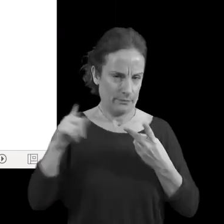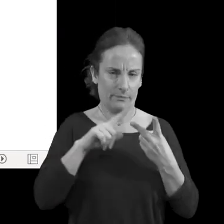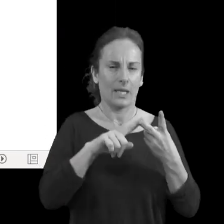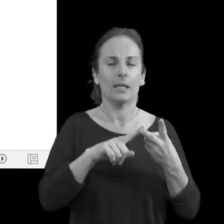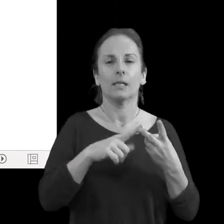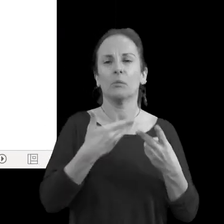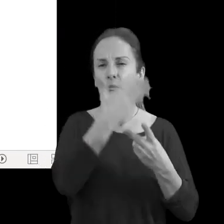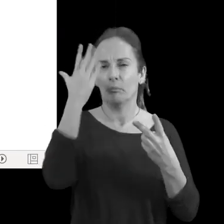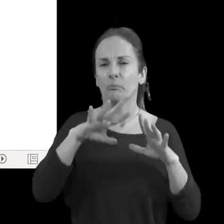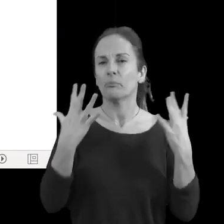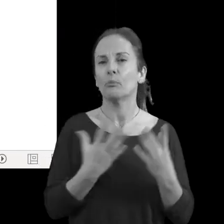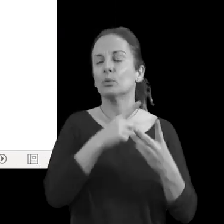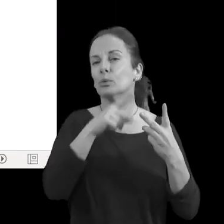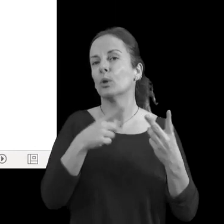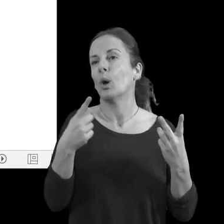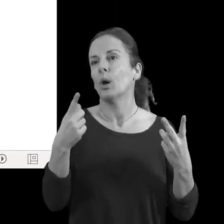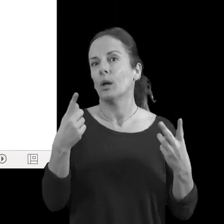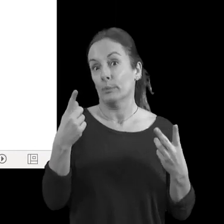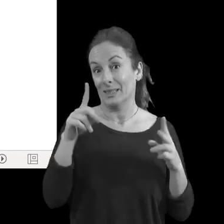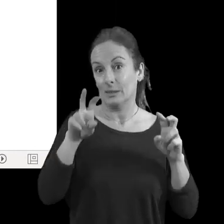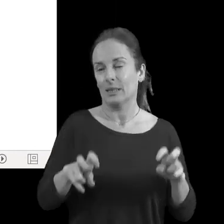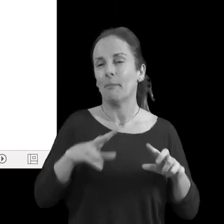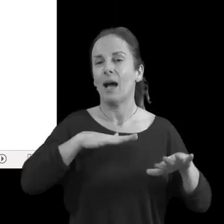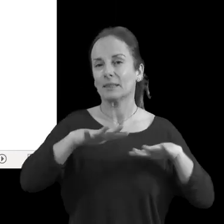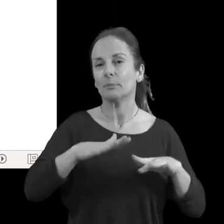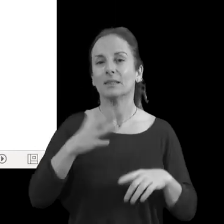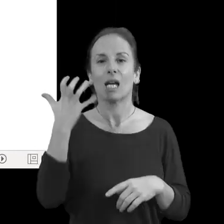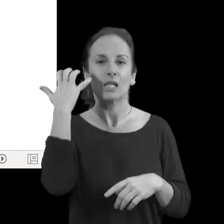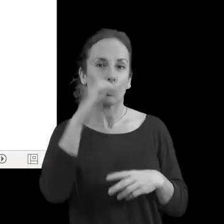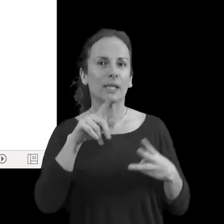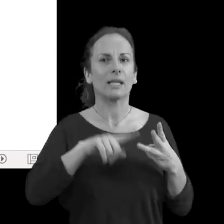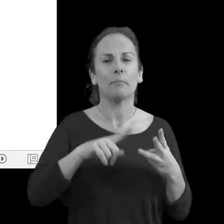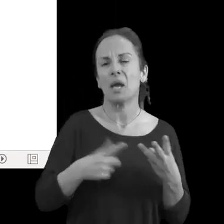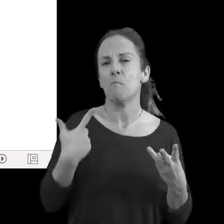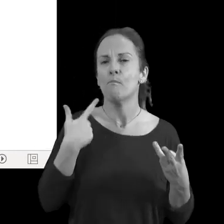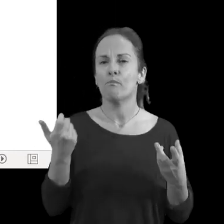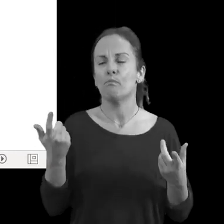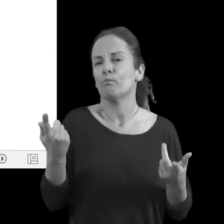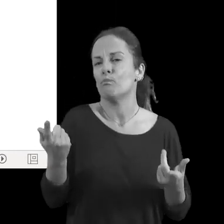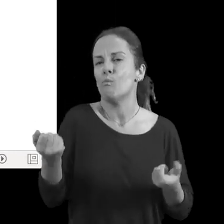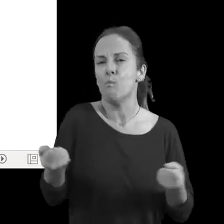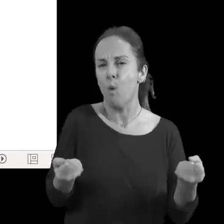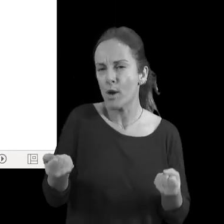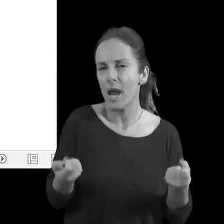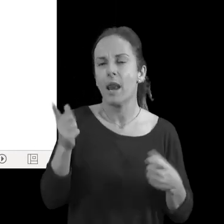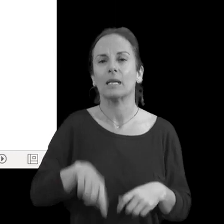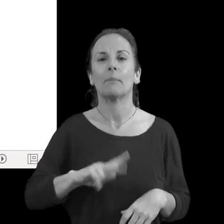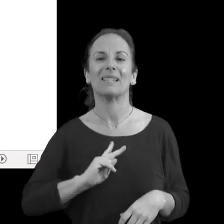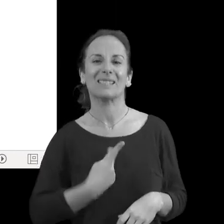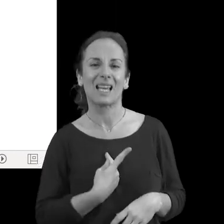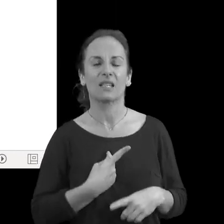cuestión sexual, ¿no? De los cuerpos, de las prácticas sexuales boyeras, ¿no? Continuando con las transfeministas,